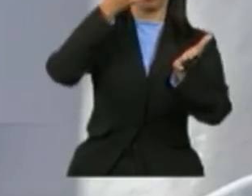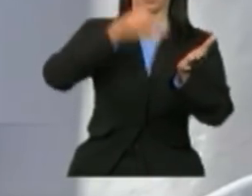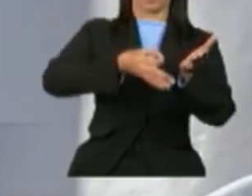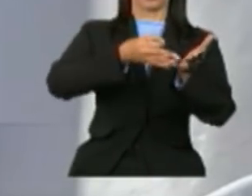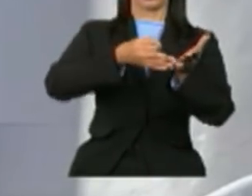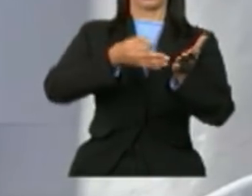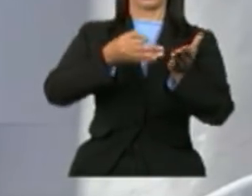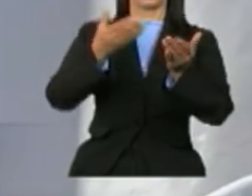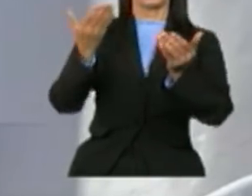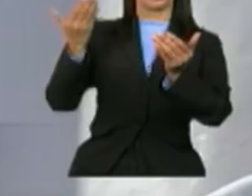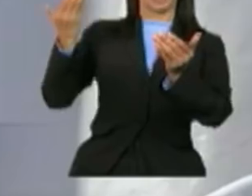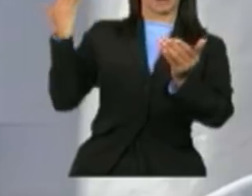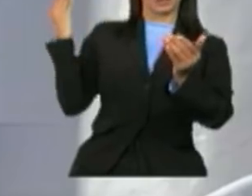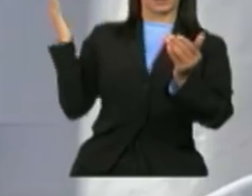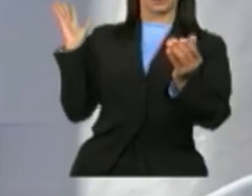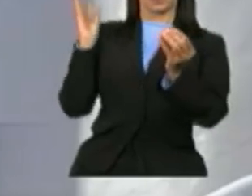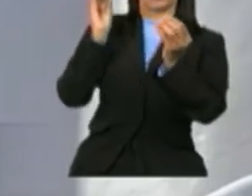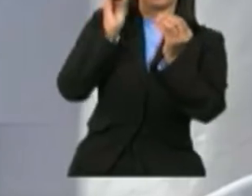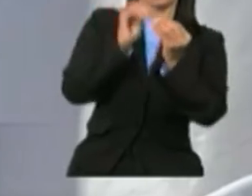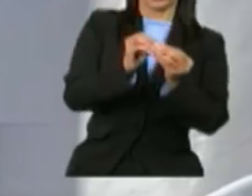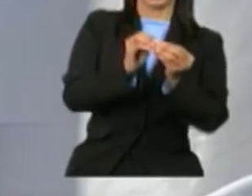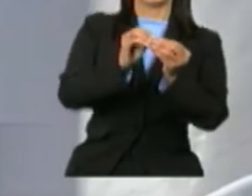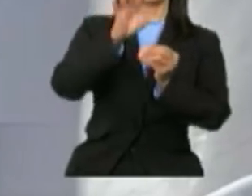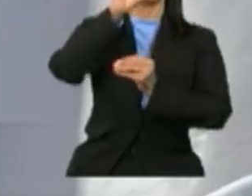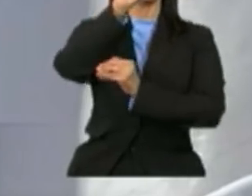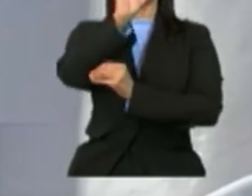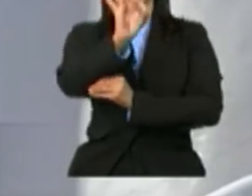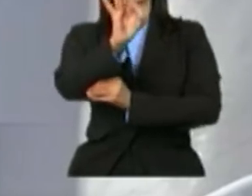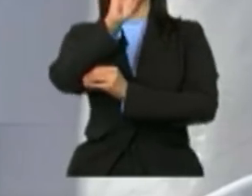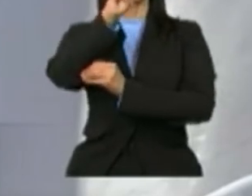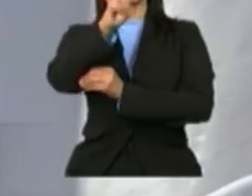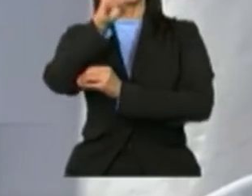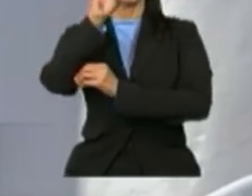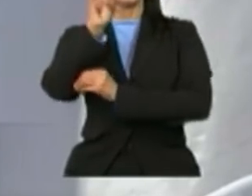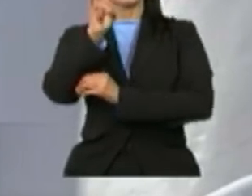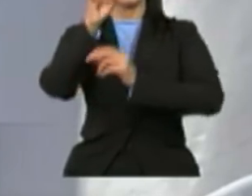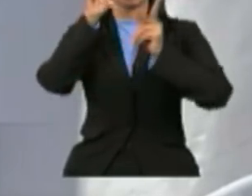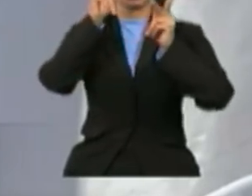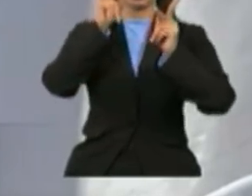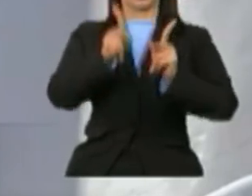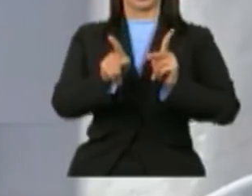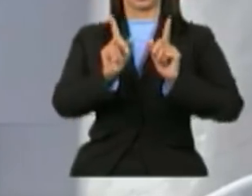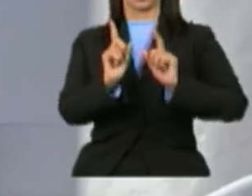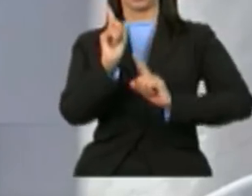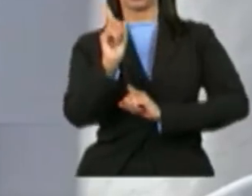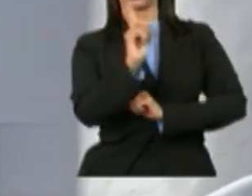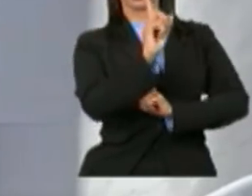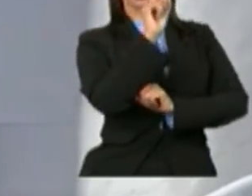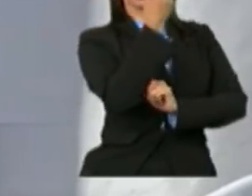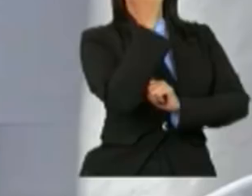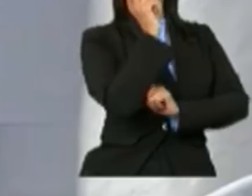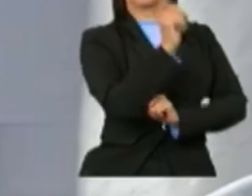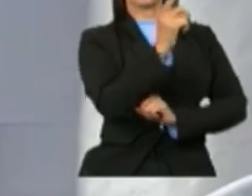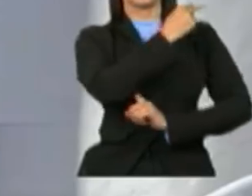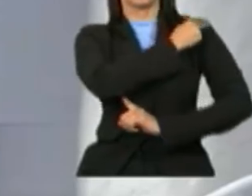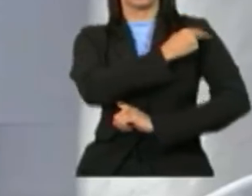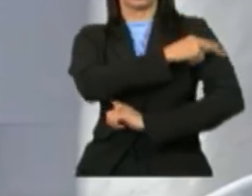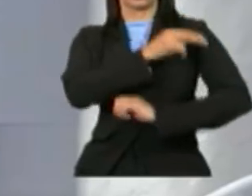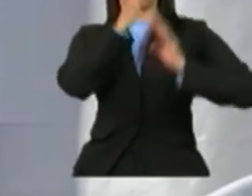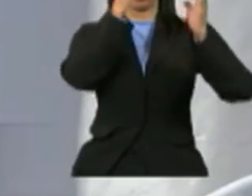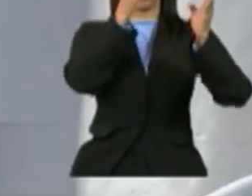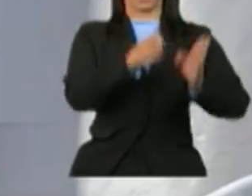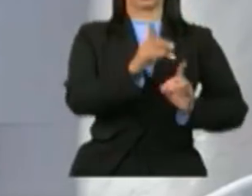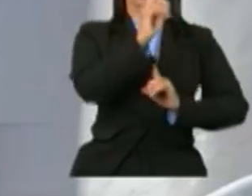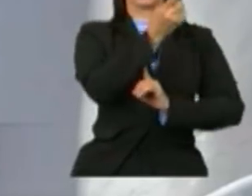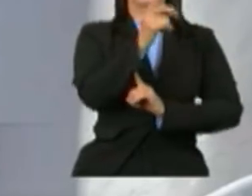y anteriores, tenemos un total de 946 personas en aislamiento hospitalario,